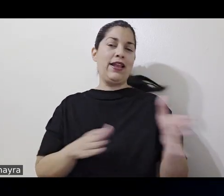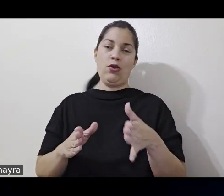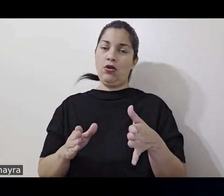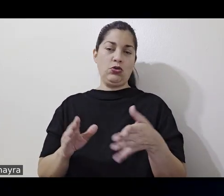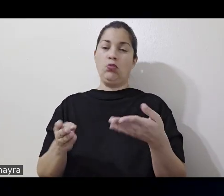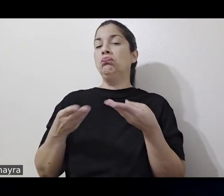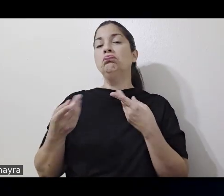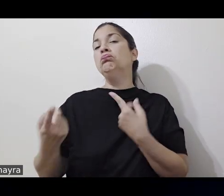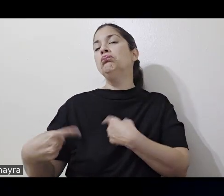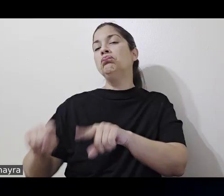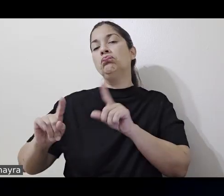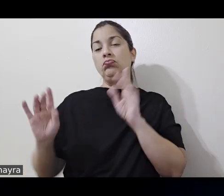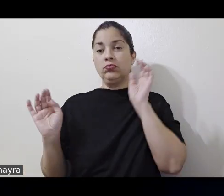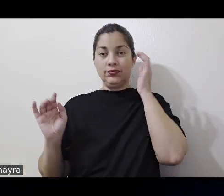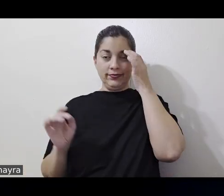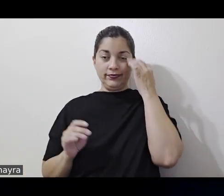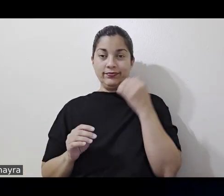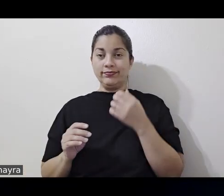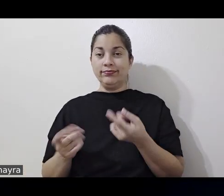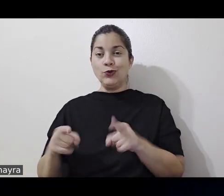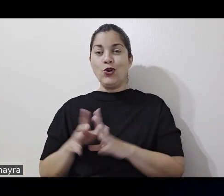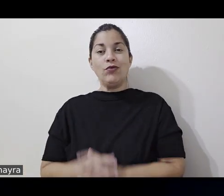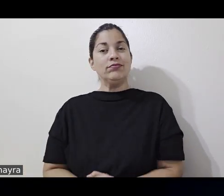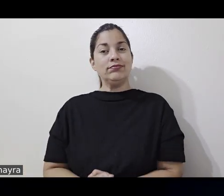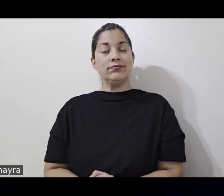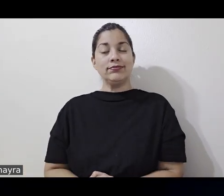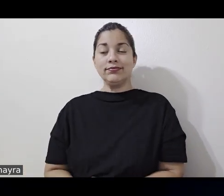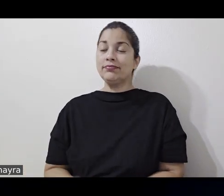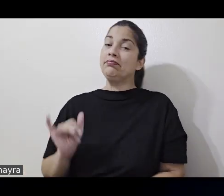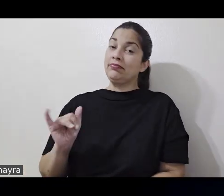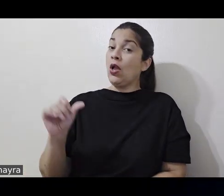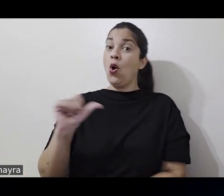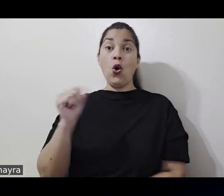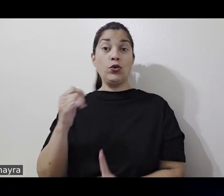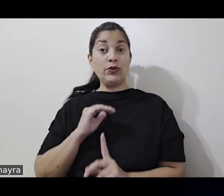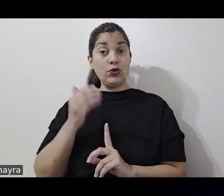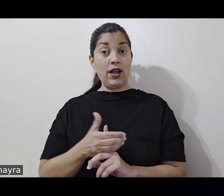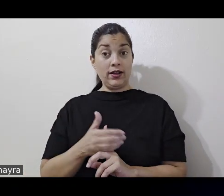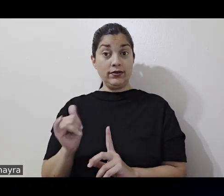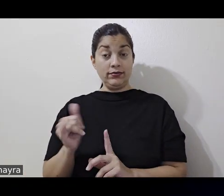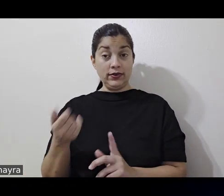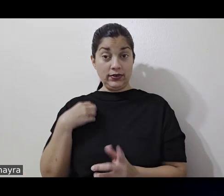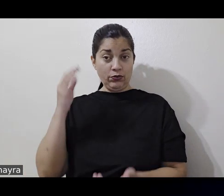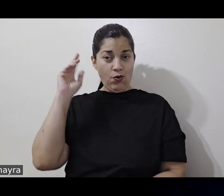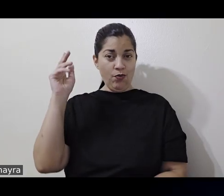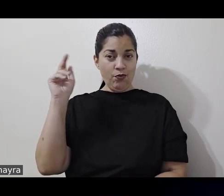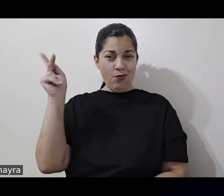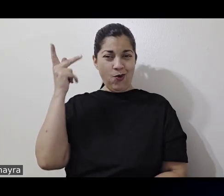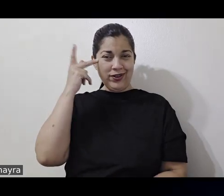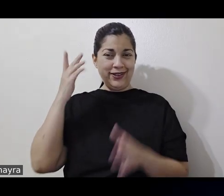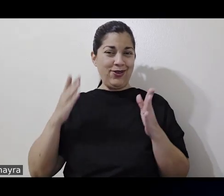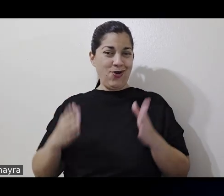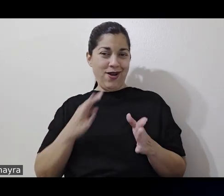surgió en la marcha. En la marcha. Sí. Hay otro personaje que hay unos políticos que están